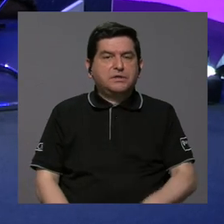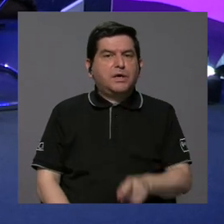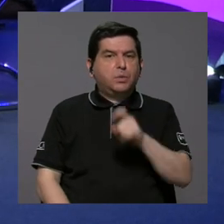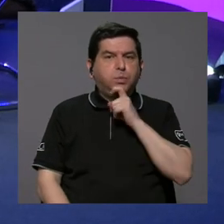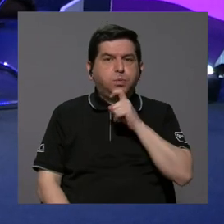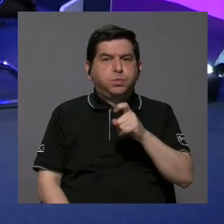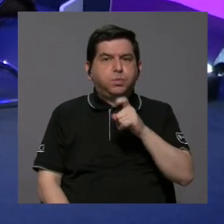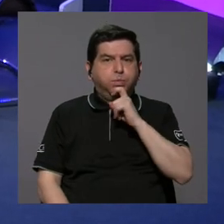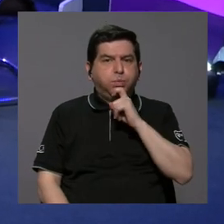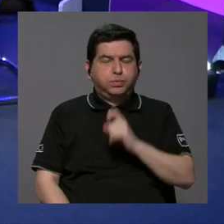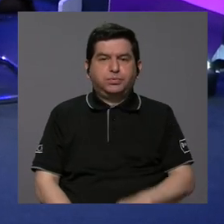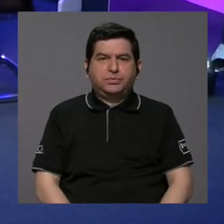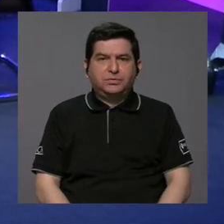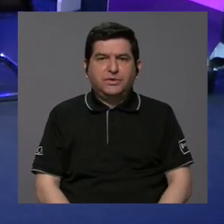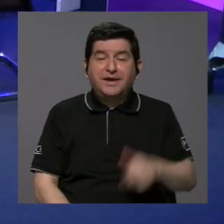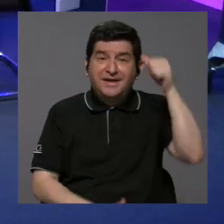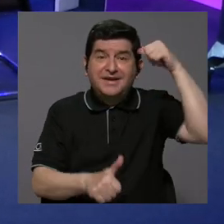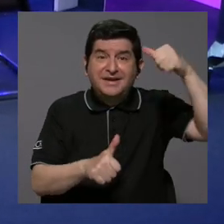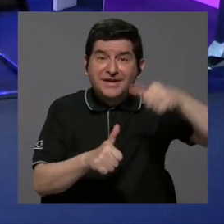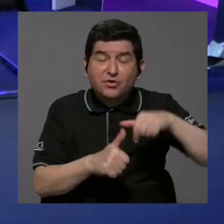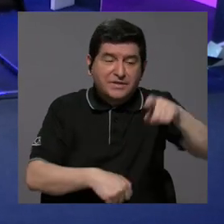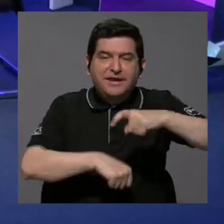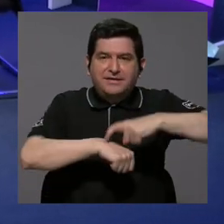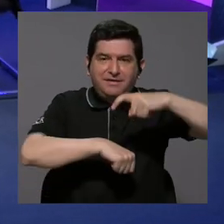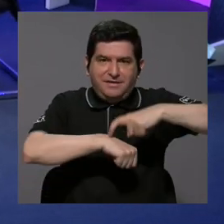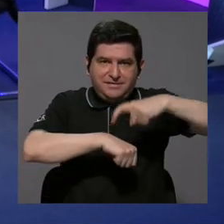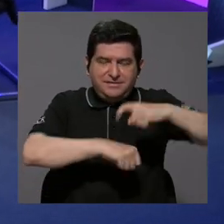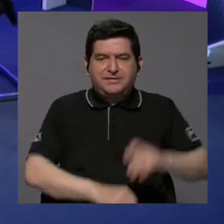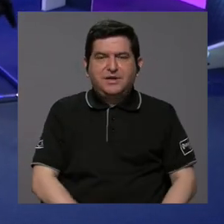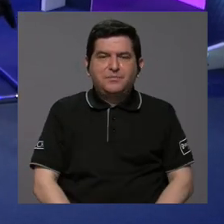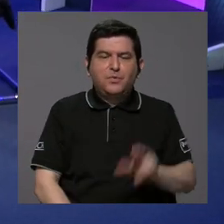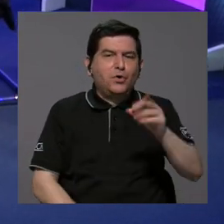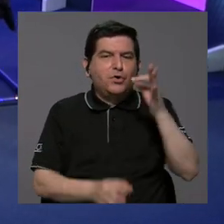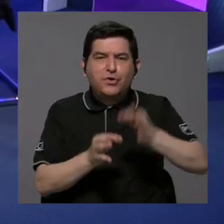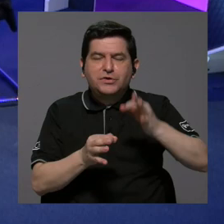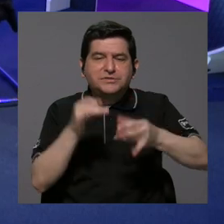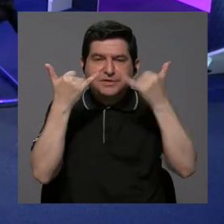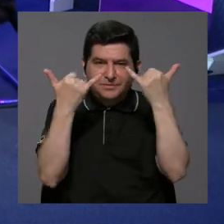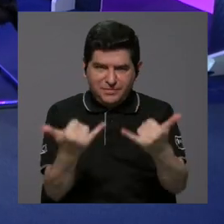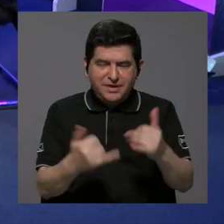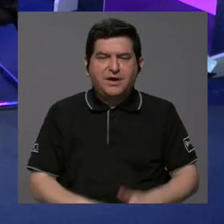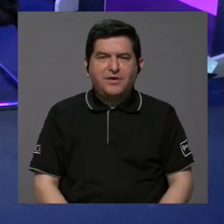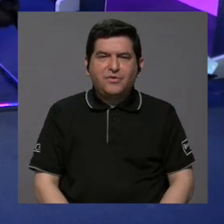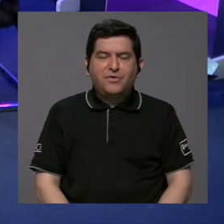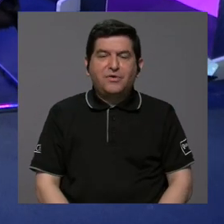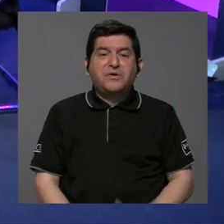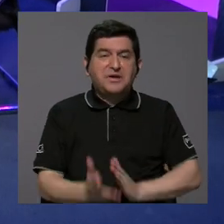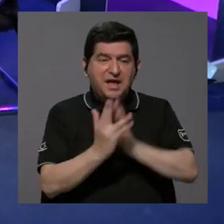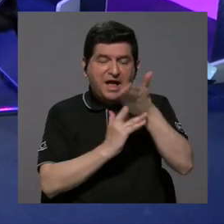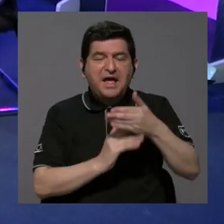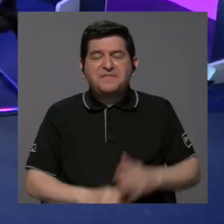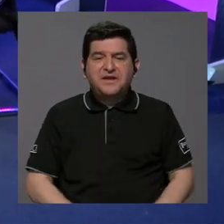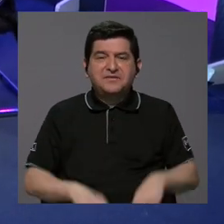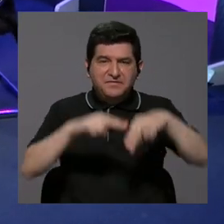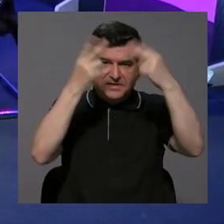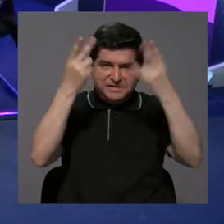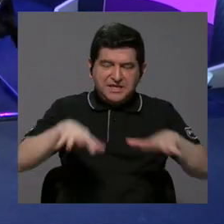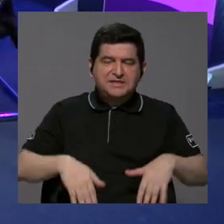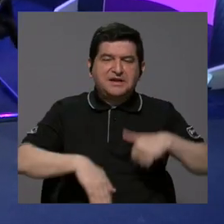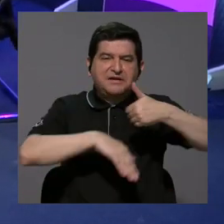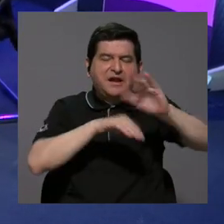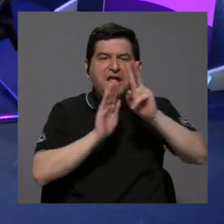difícil Además de que recordemos que en esa época no era tan sencillo como ahora que se audiciona en línea que se pueden mandar videos